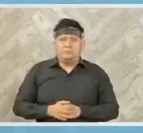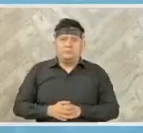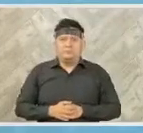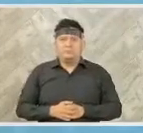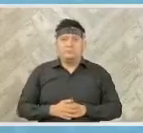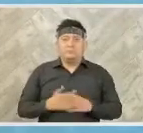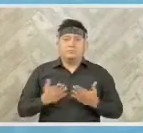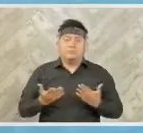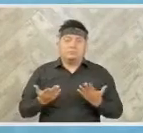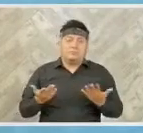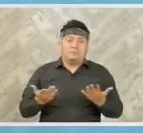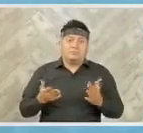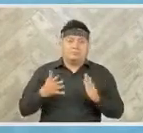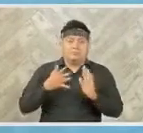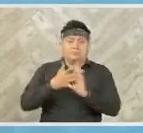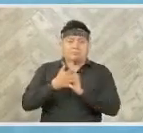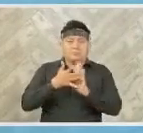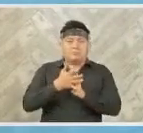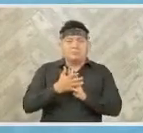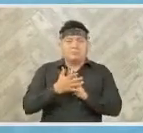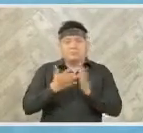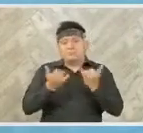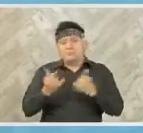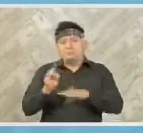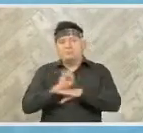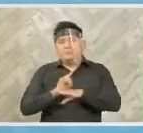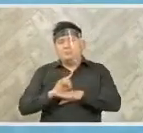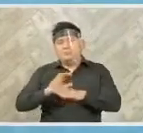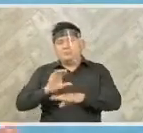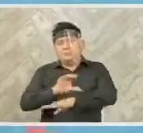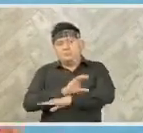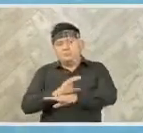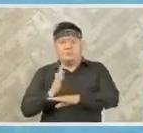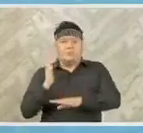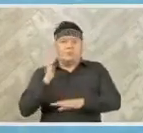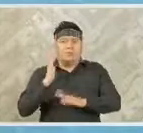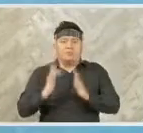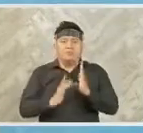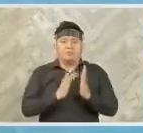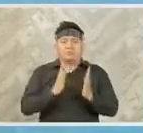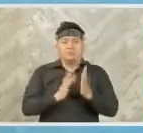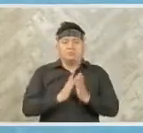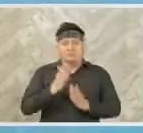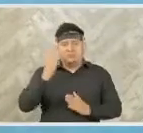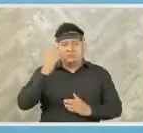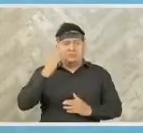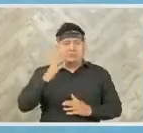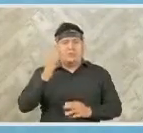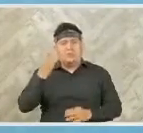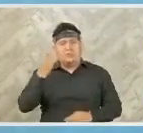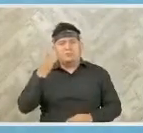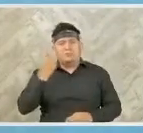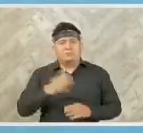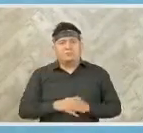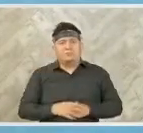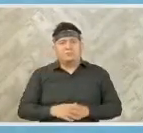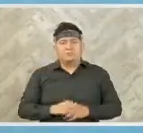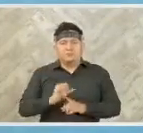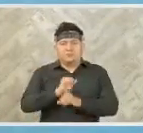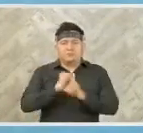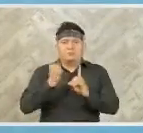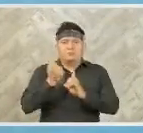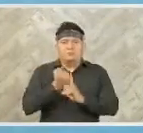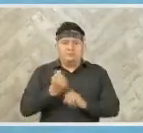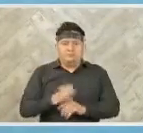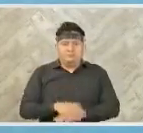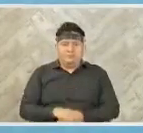a través de los medios de información que hoy utilizamos y que ya logramos asimilar como sociedad.